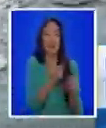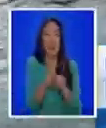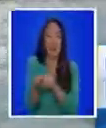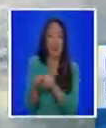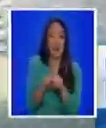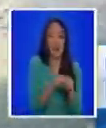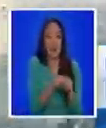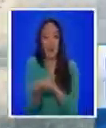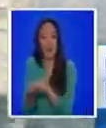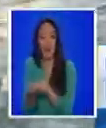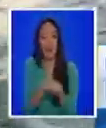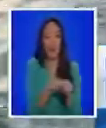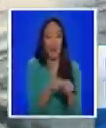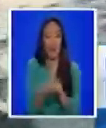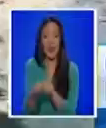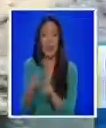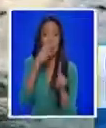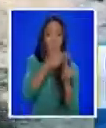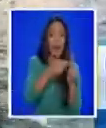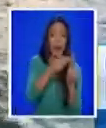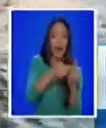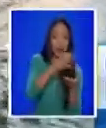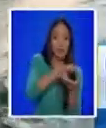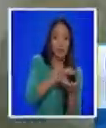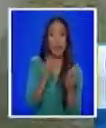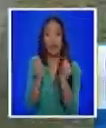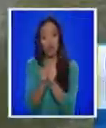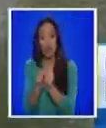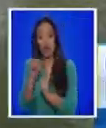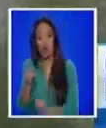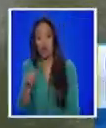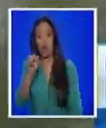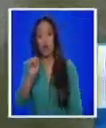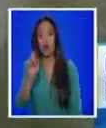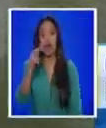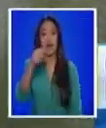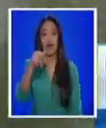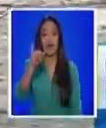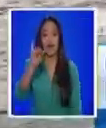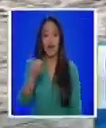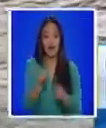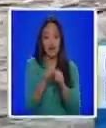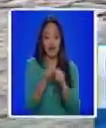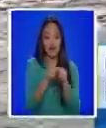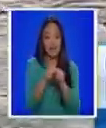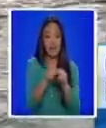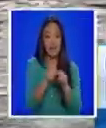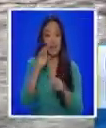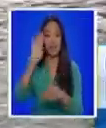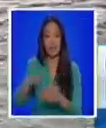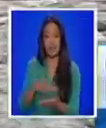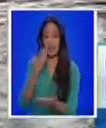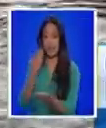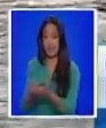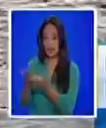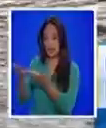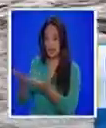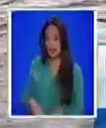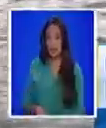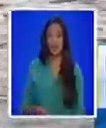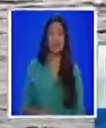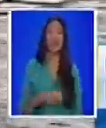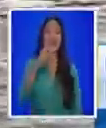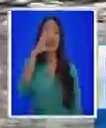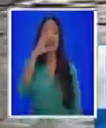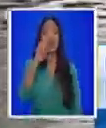codo a codo. Vienen los vecinos del Mercado Central también, y atrás los vecinos de Prisma, y llega el Comité del Pueblo. Fátima, llegó